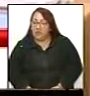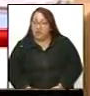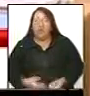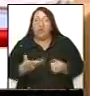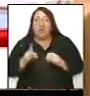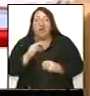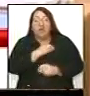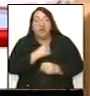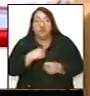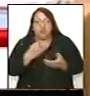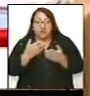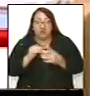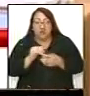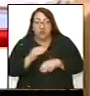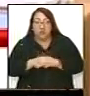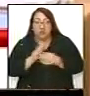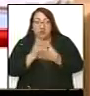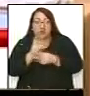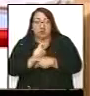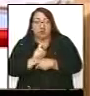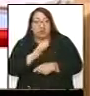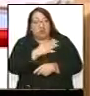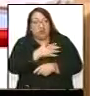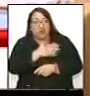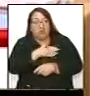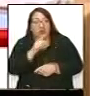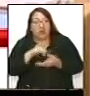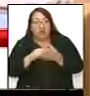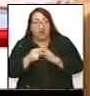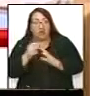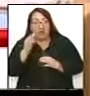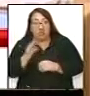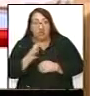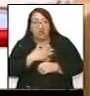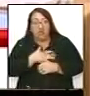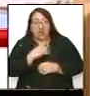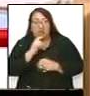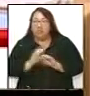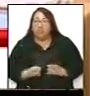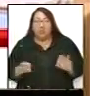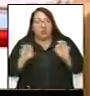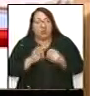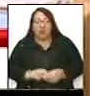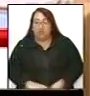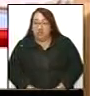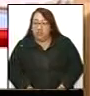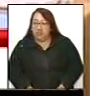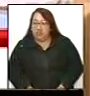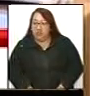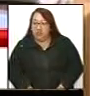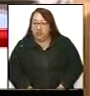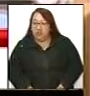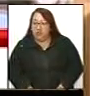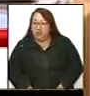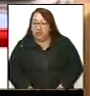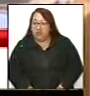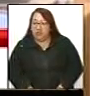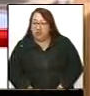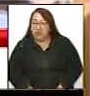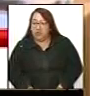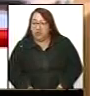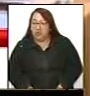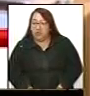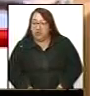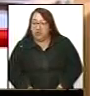los resultados en educación secundaria, porque esos resultados de secundaria son fundamentalmente del GED. Entonces, Presidenta,